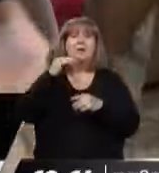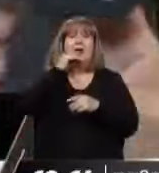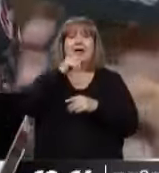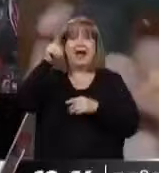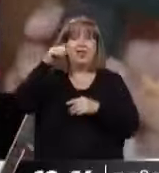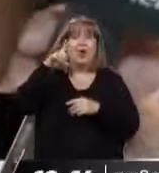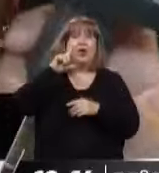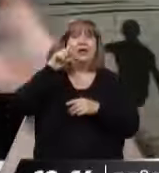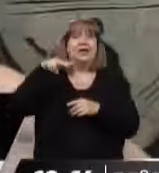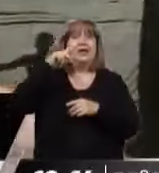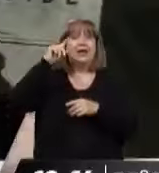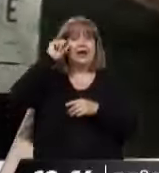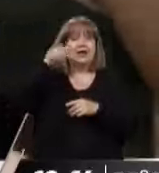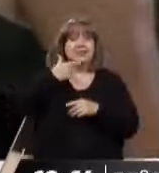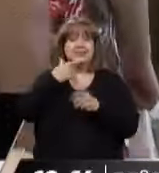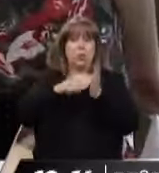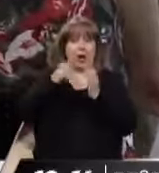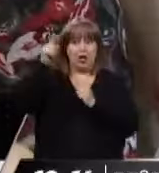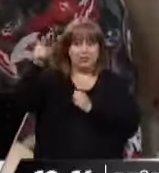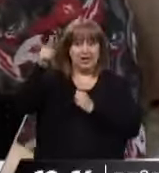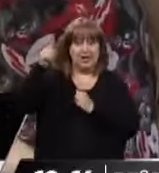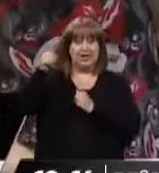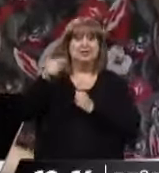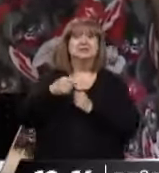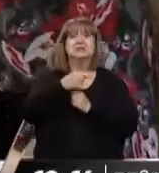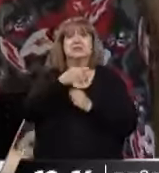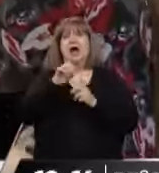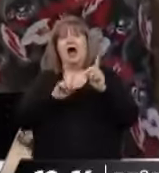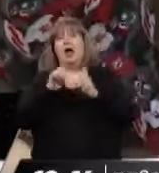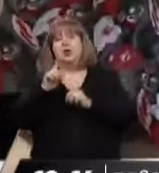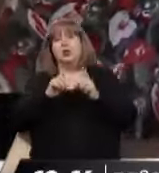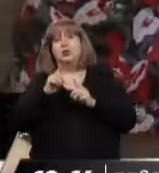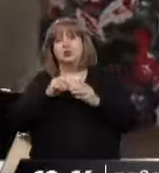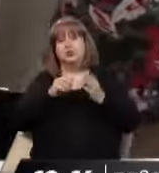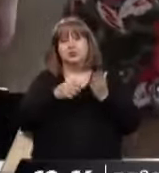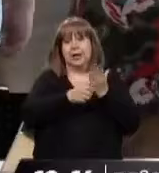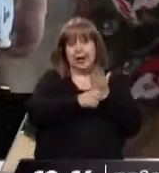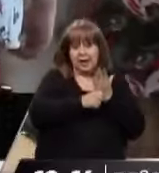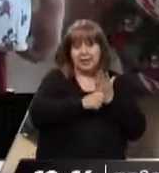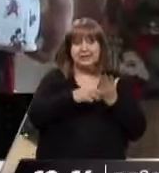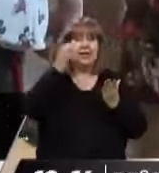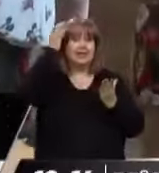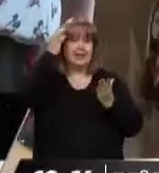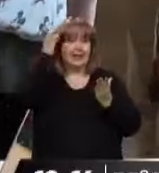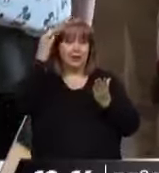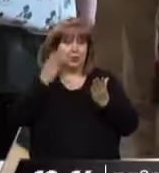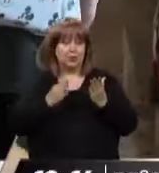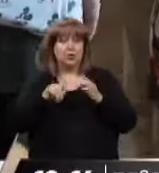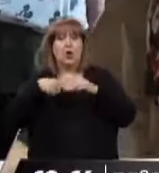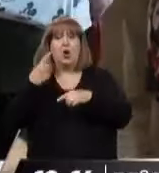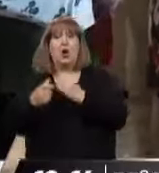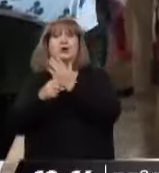viernes. ¿30% en una semana? Va a ser 30% en algunos cortes y 20% o 10% en otros cortes, que son los que tienen